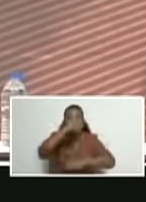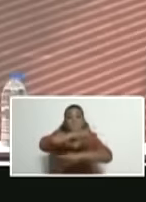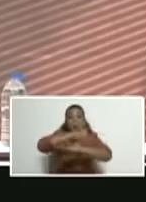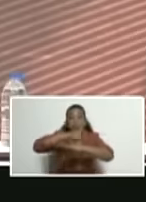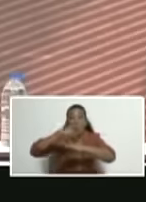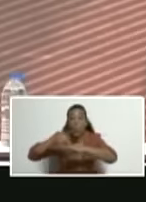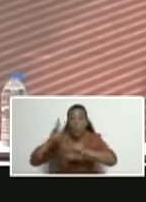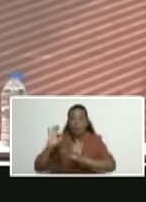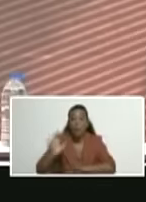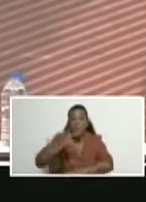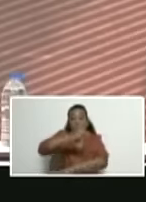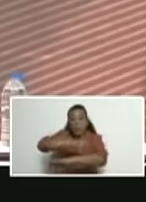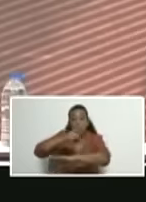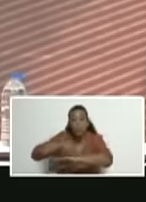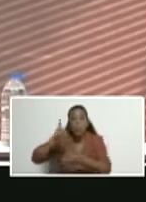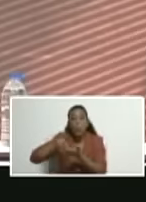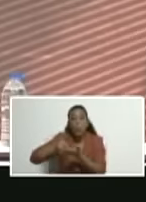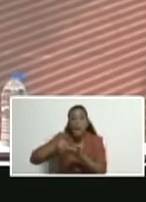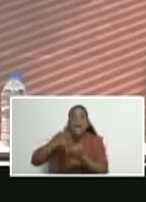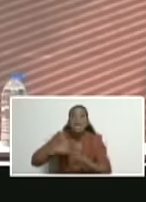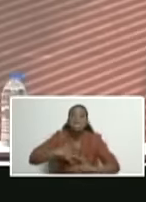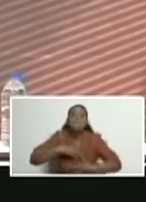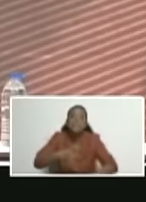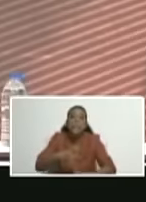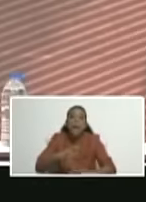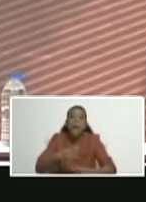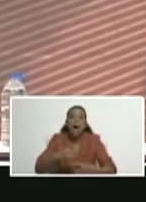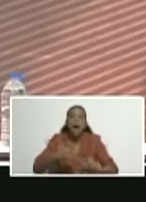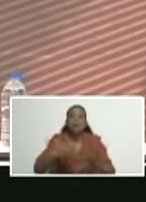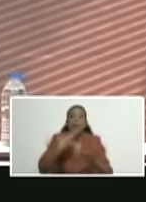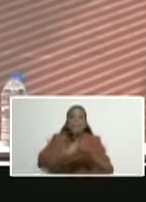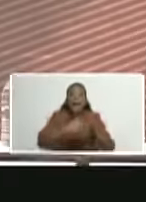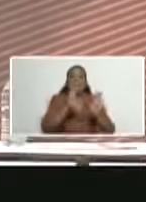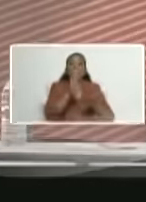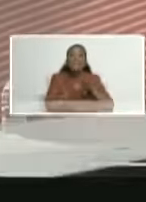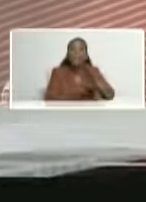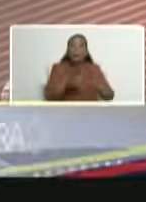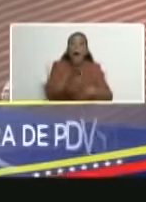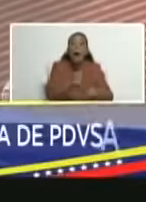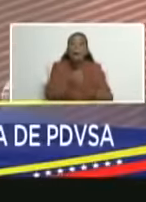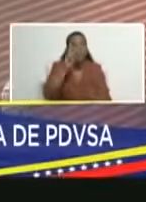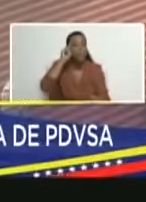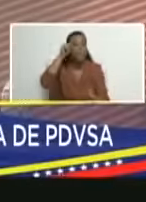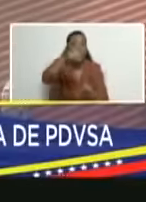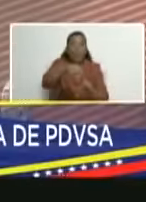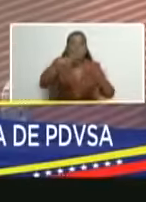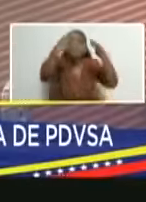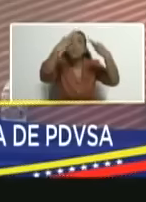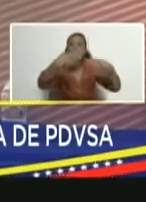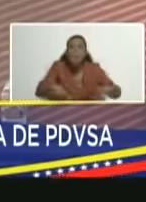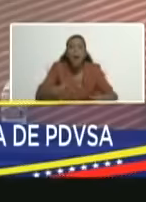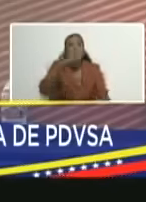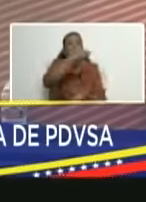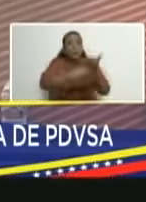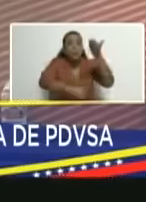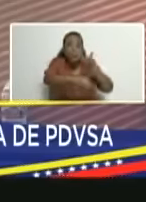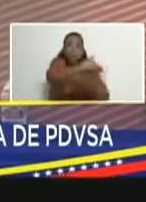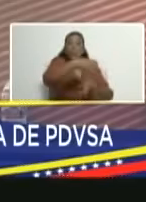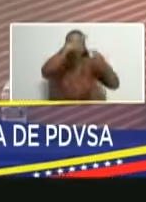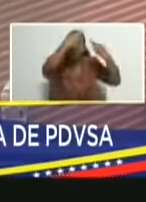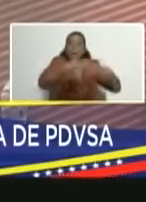participantes, tienen la intención de dar una serie de pasos que lleven a la normalización de las